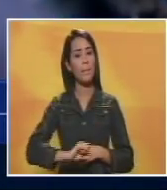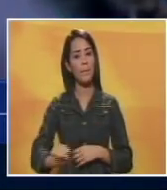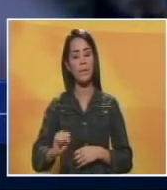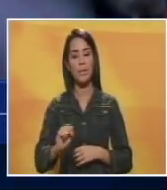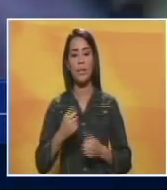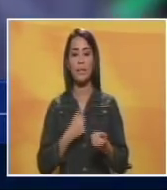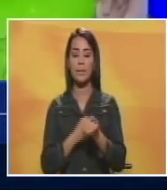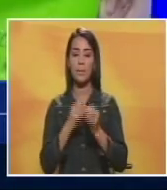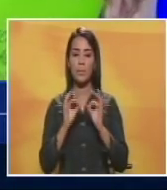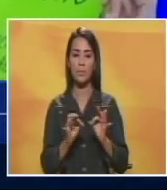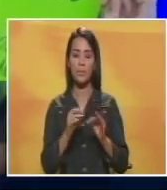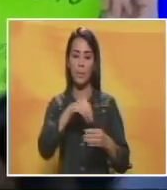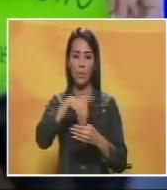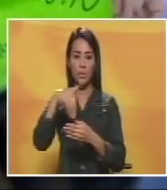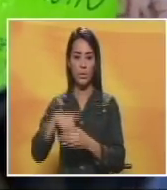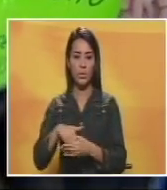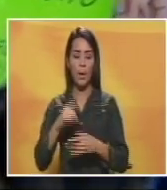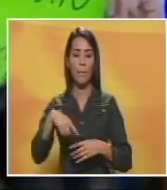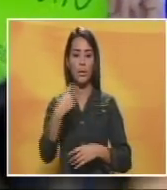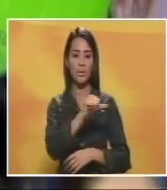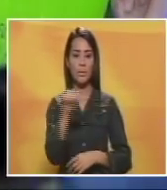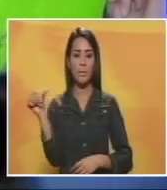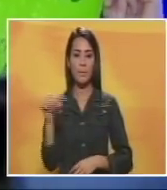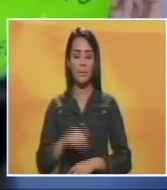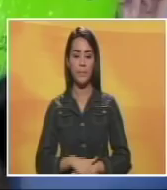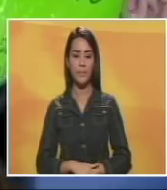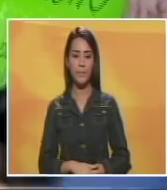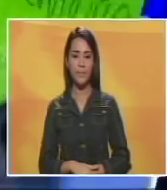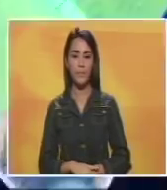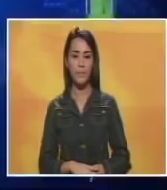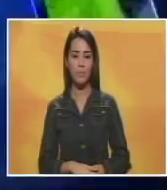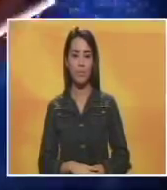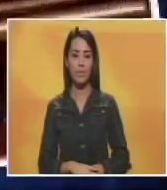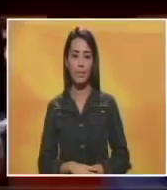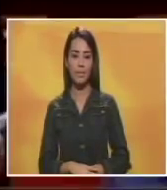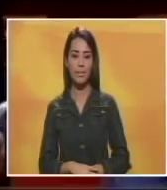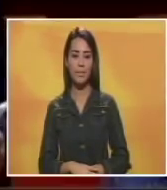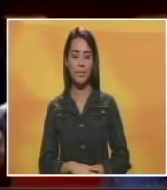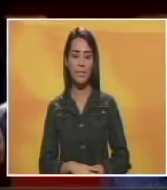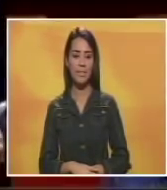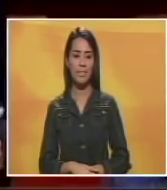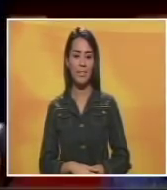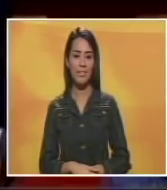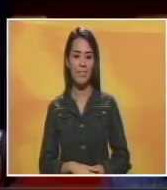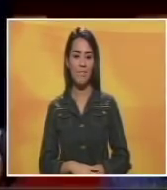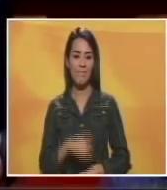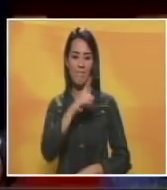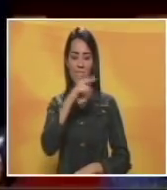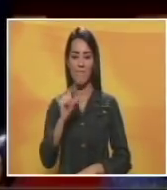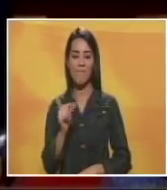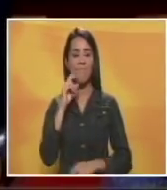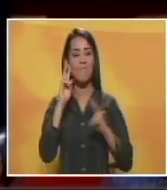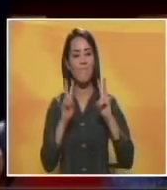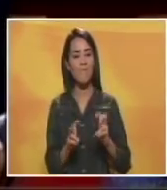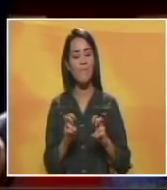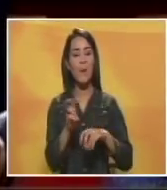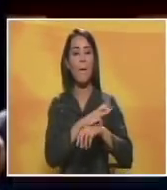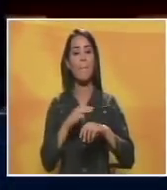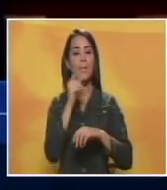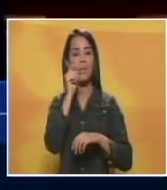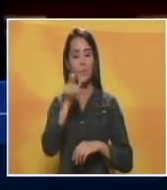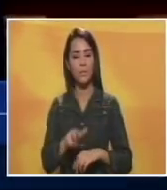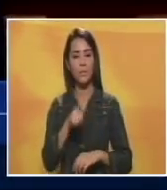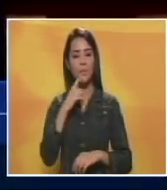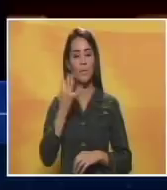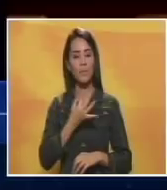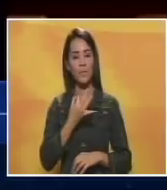votará en la Cámara de Diputados la próxima semana. En Italia, el nuevo primer ministro Giuseppe Conte